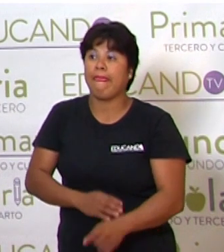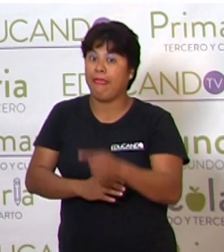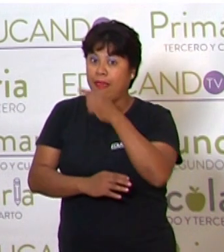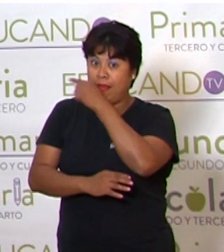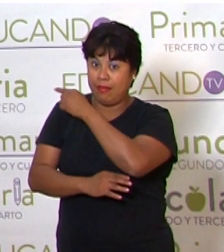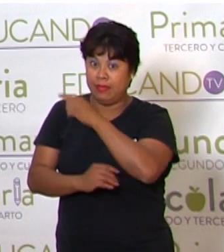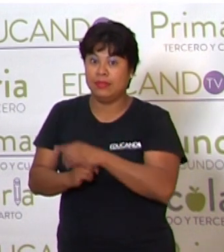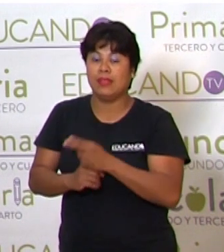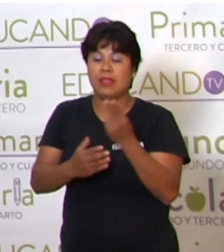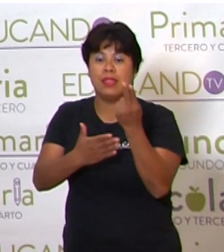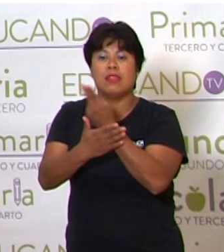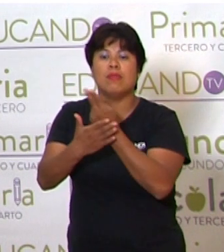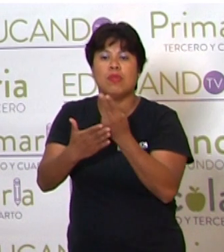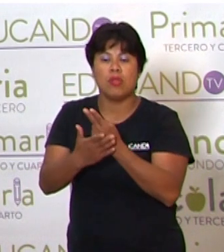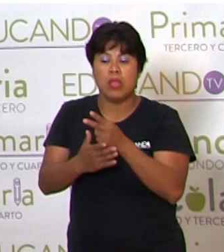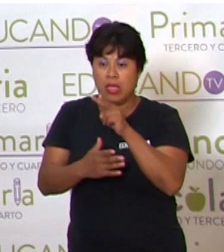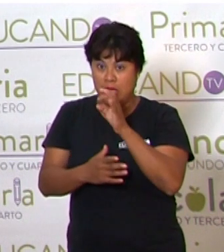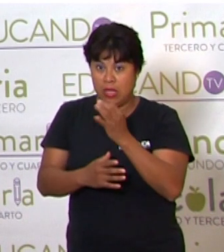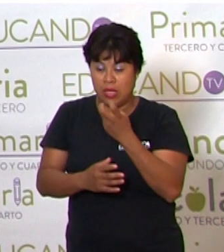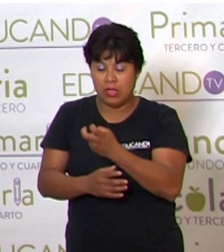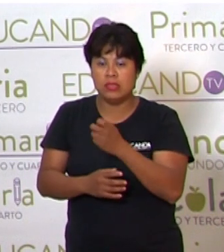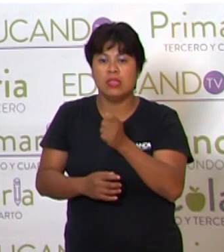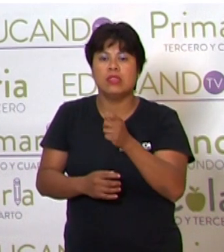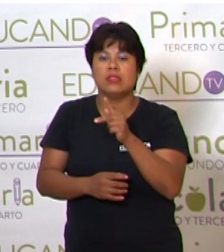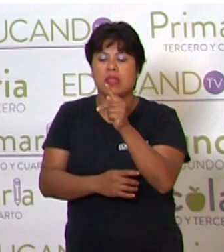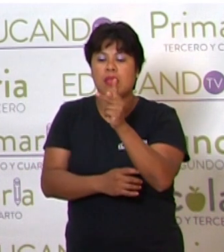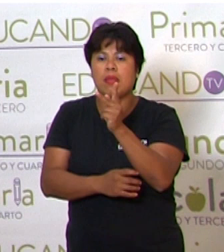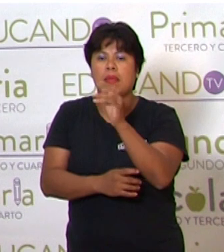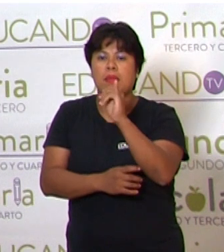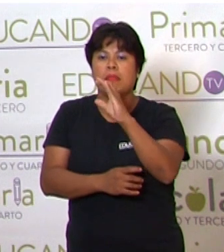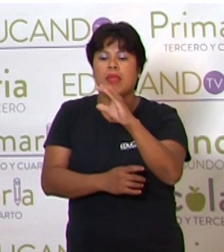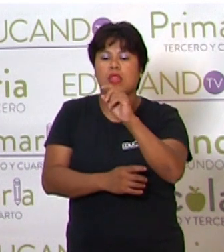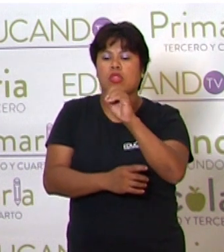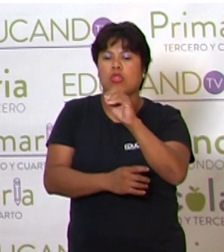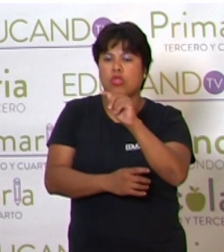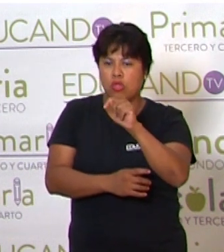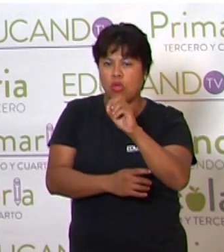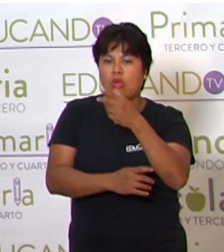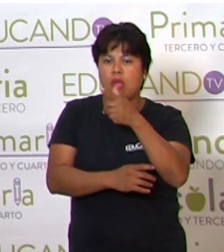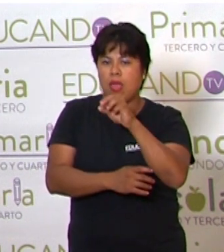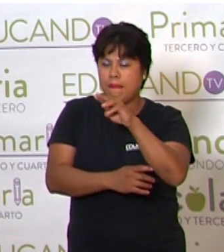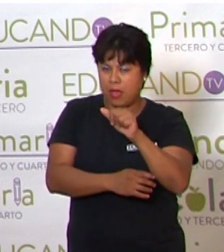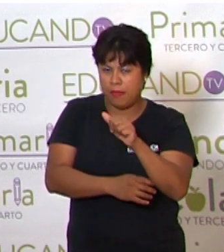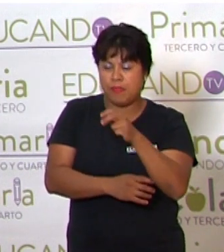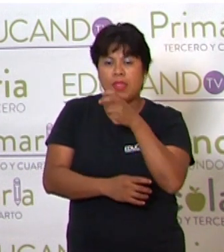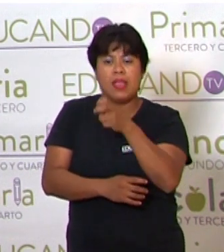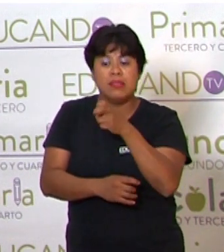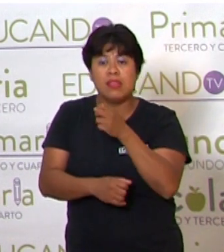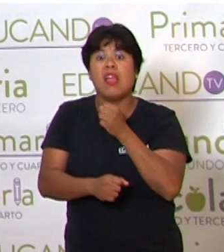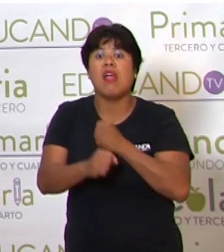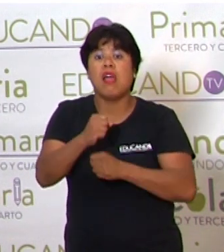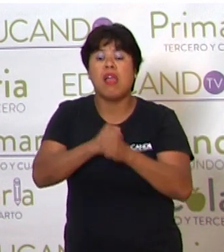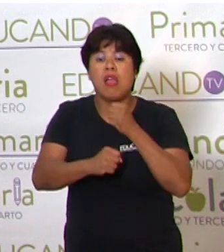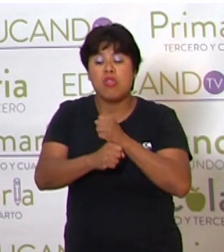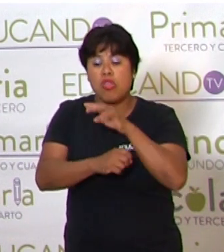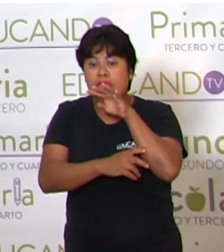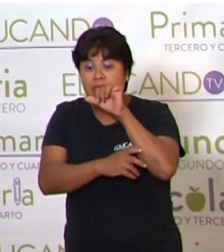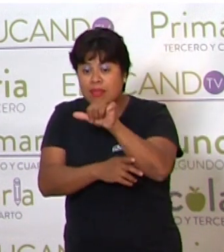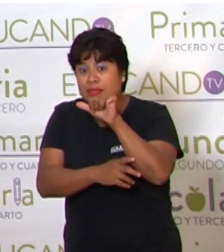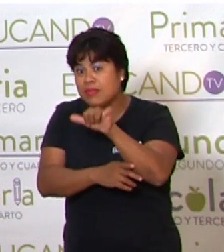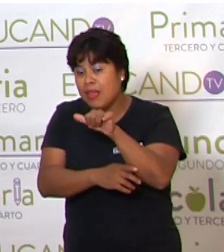Aquí en este dibujo que en realidad se llama pictograma y que es del siglo